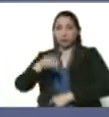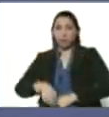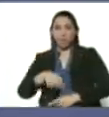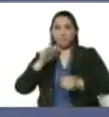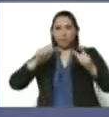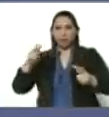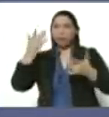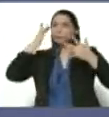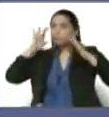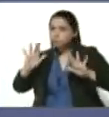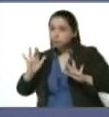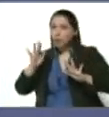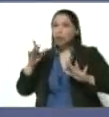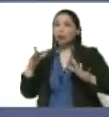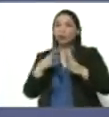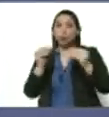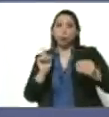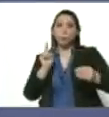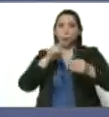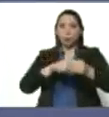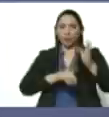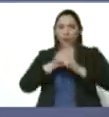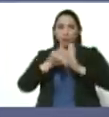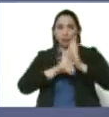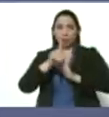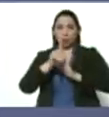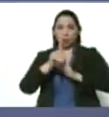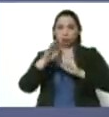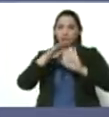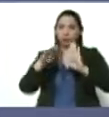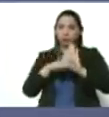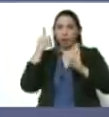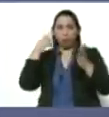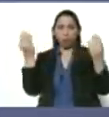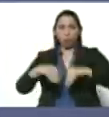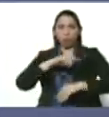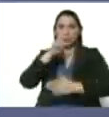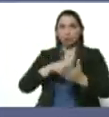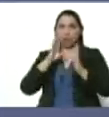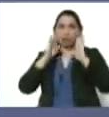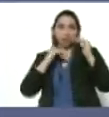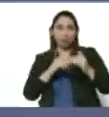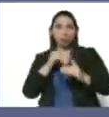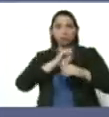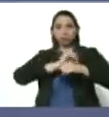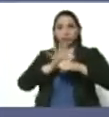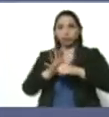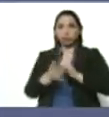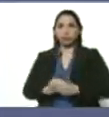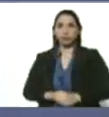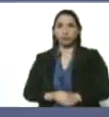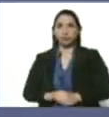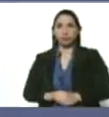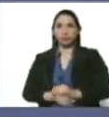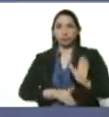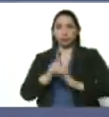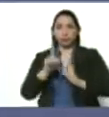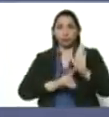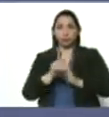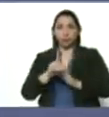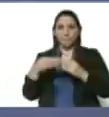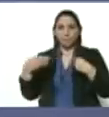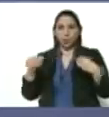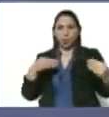casos sospechosos. Todo esto como parte del desarrollo del Protocolo Nacional de Atención al COVID-19 que ha desarrollado con un